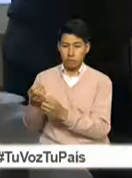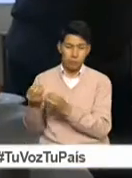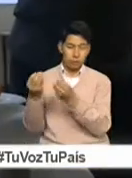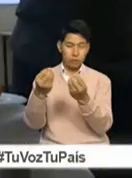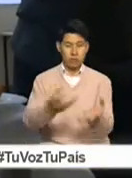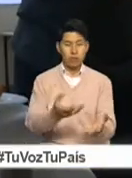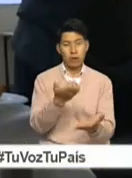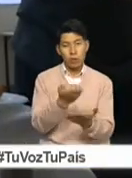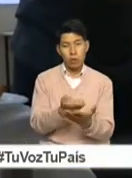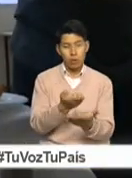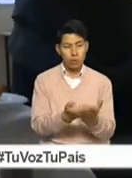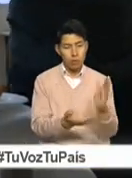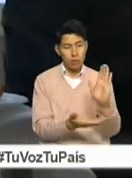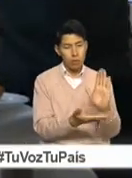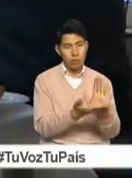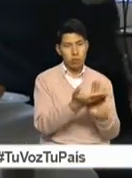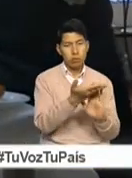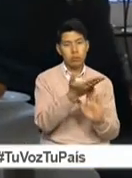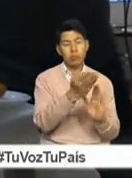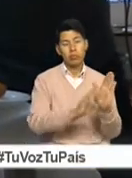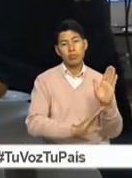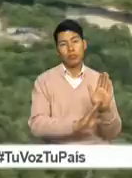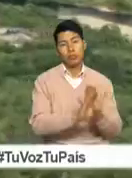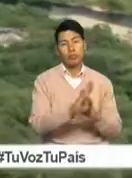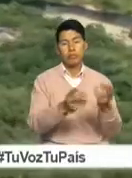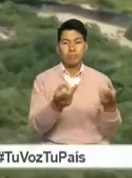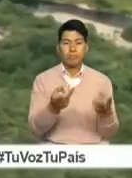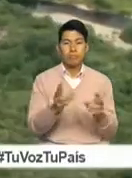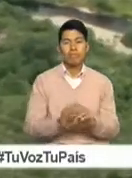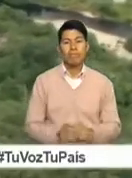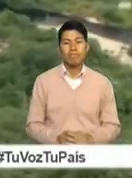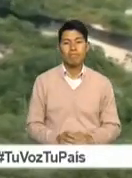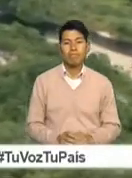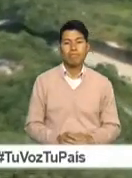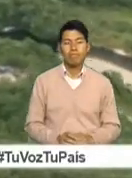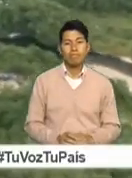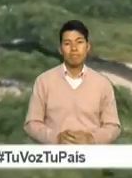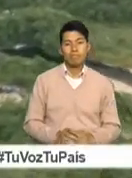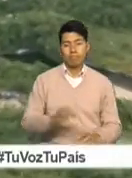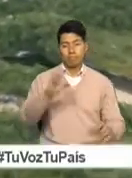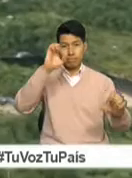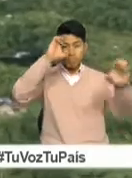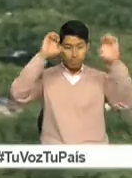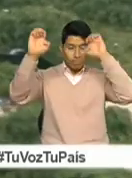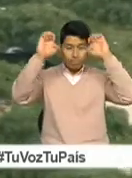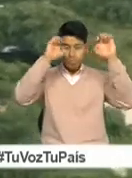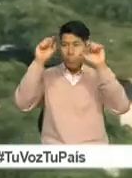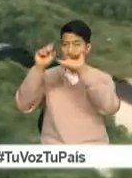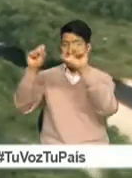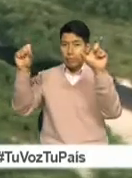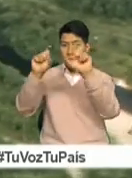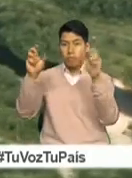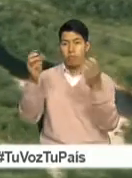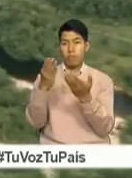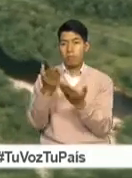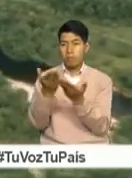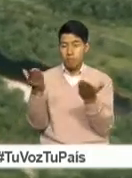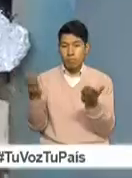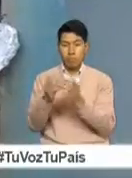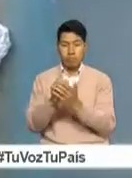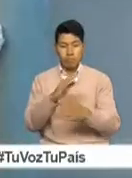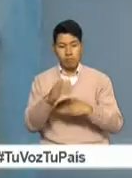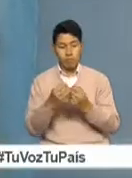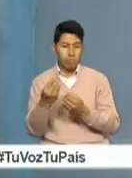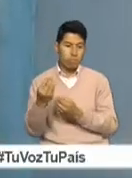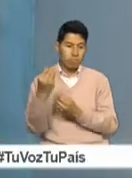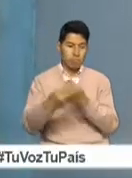economía local de esta provincia esta cifra responde a una de las estrategias de la empresa que incluye un programa subsidiado de precalificación